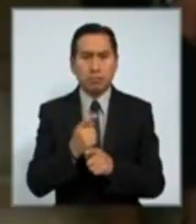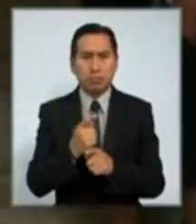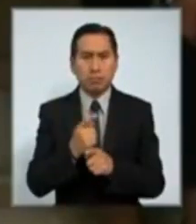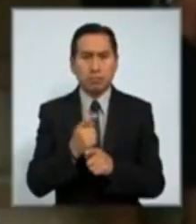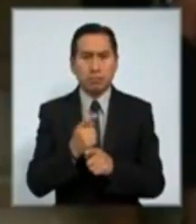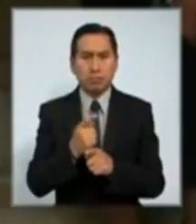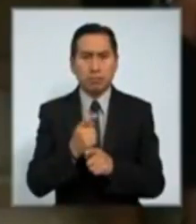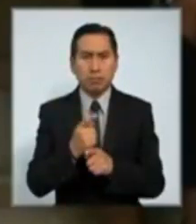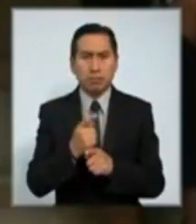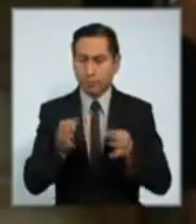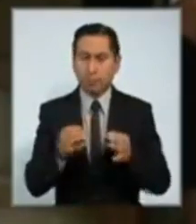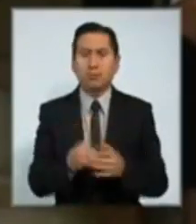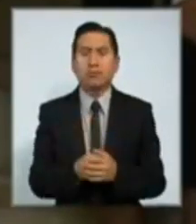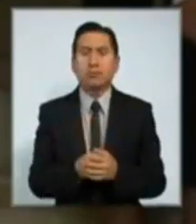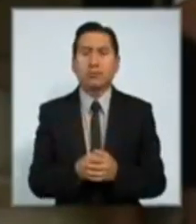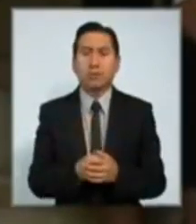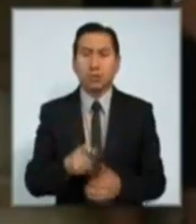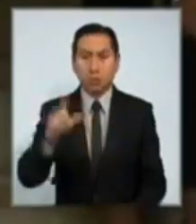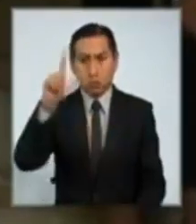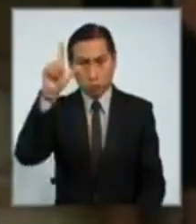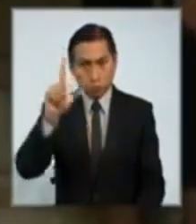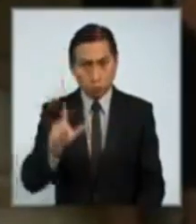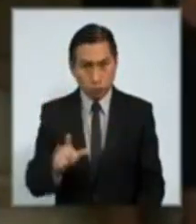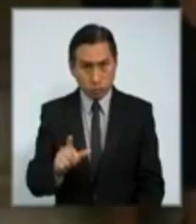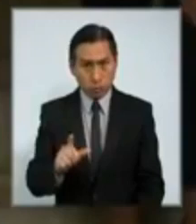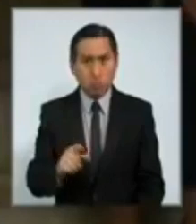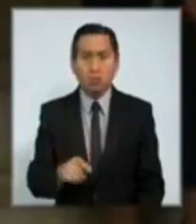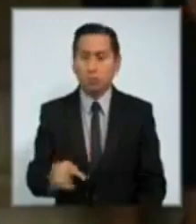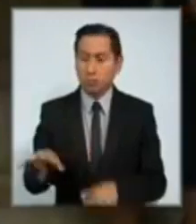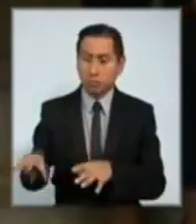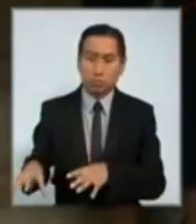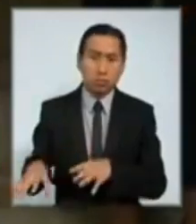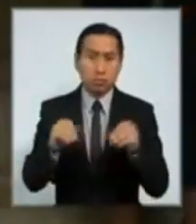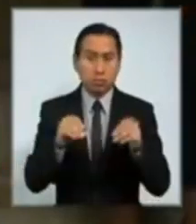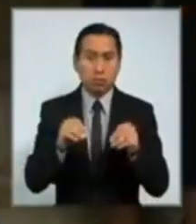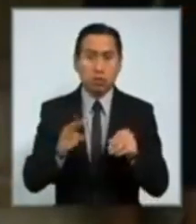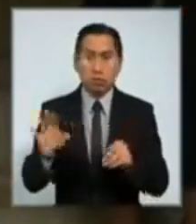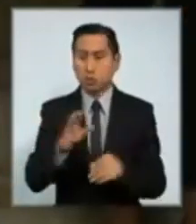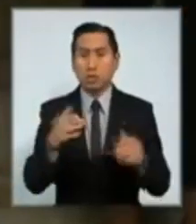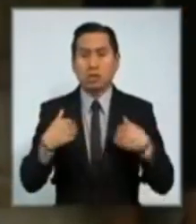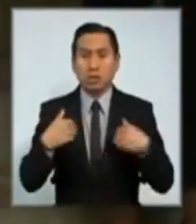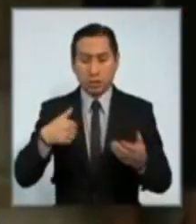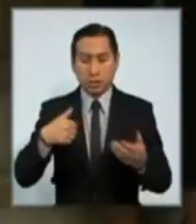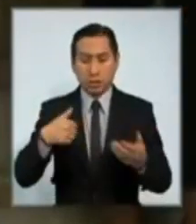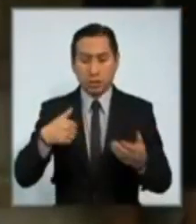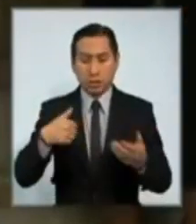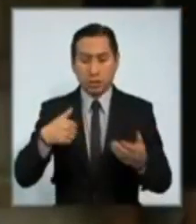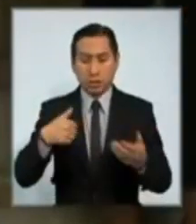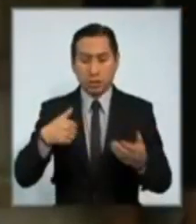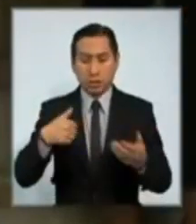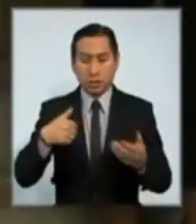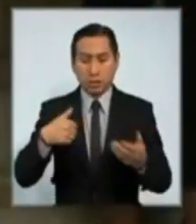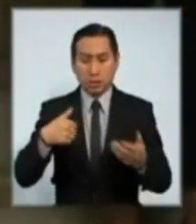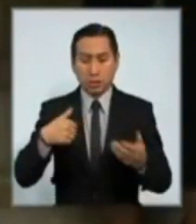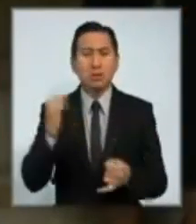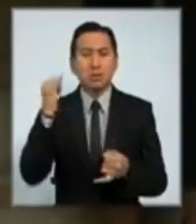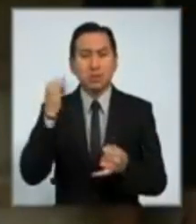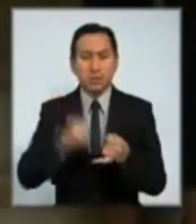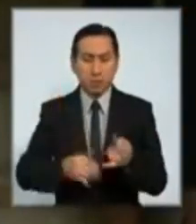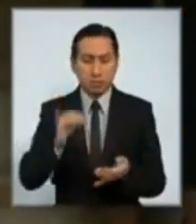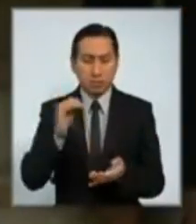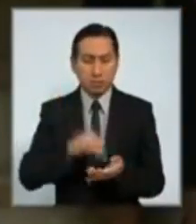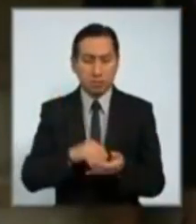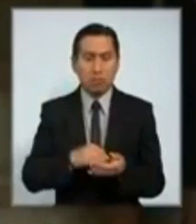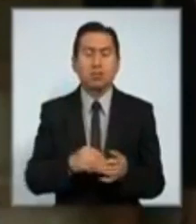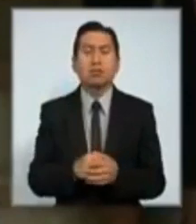restricciones. Los lunes solo saldrán los que tengan carnet de identidad que terminen